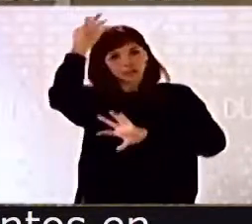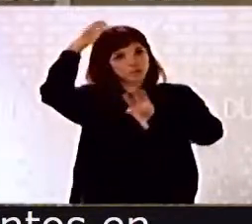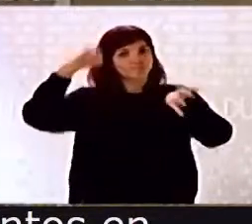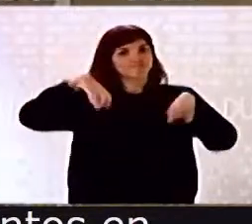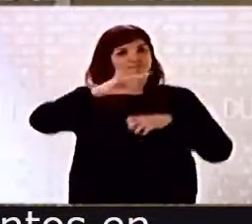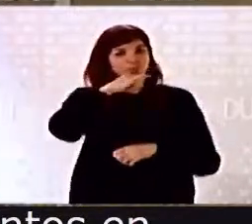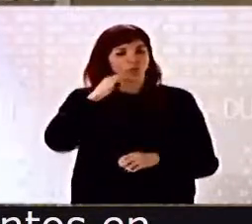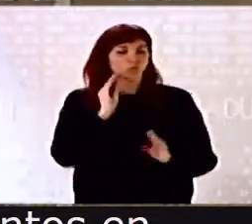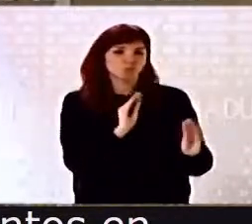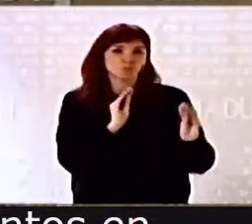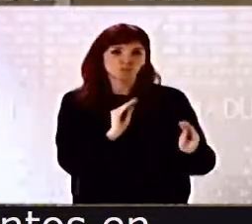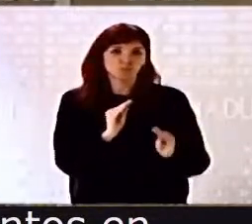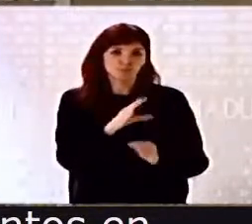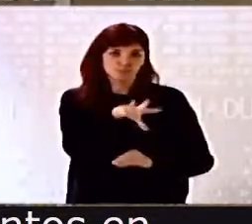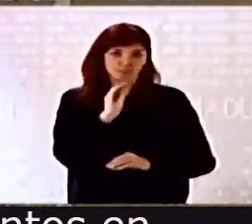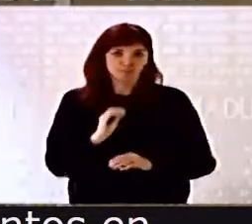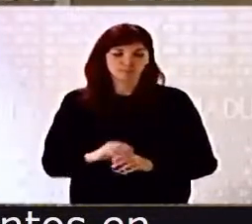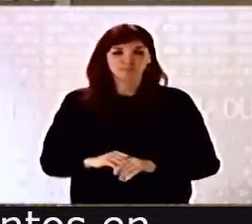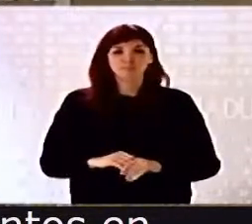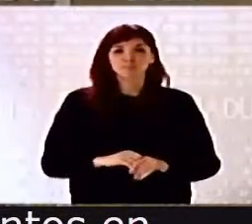pasando la familia.